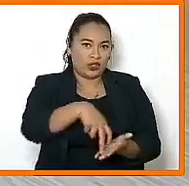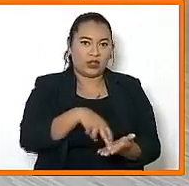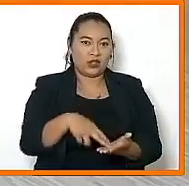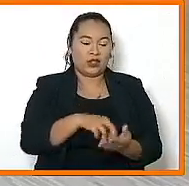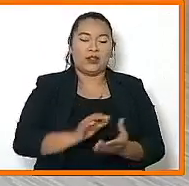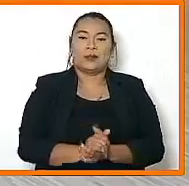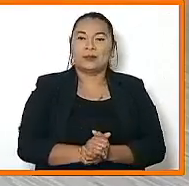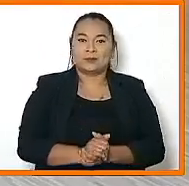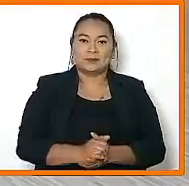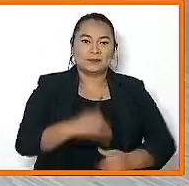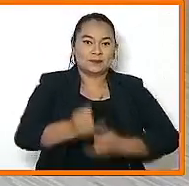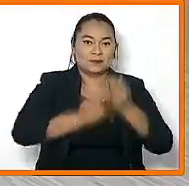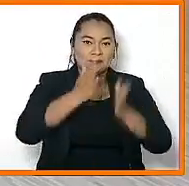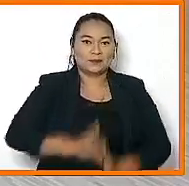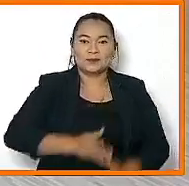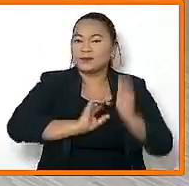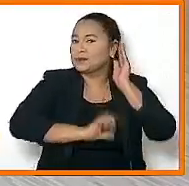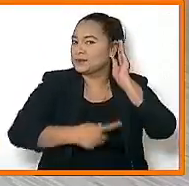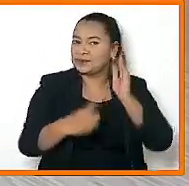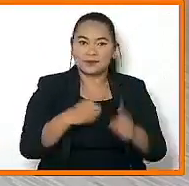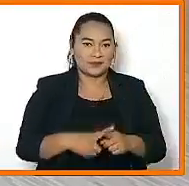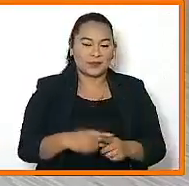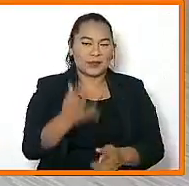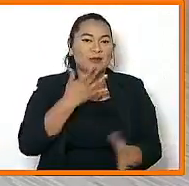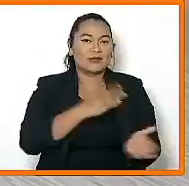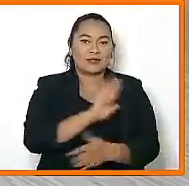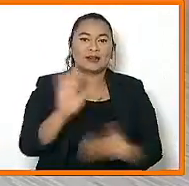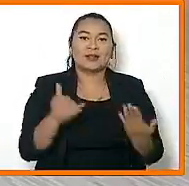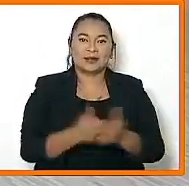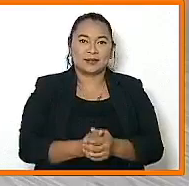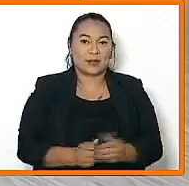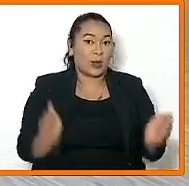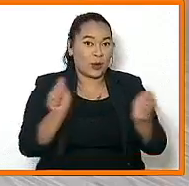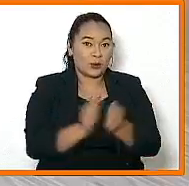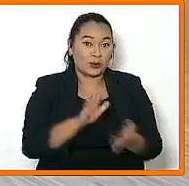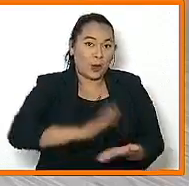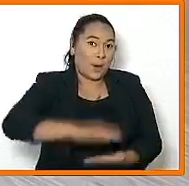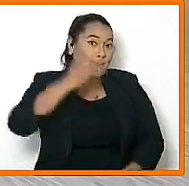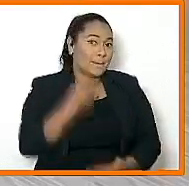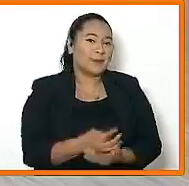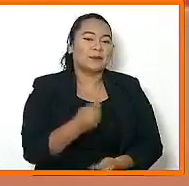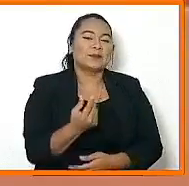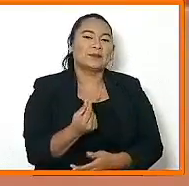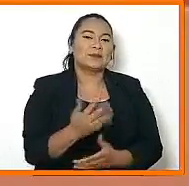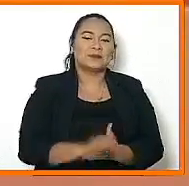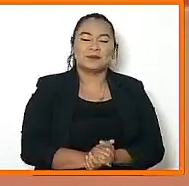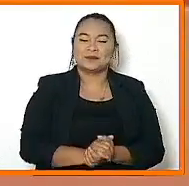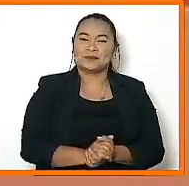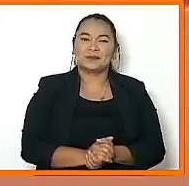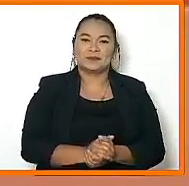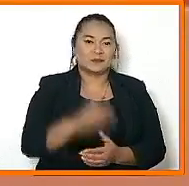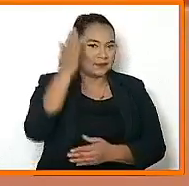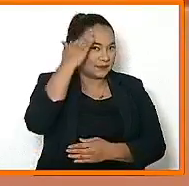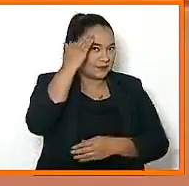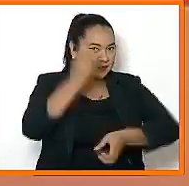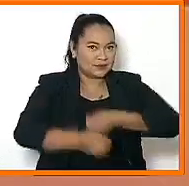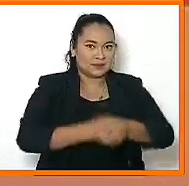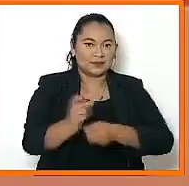estás esperando la esfera ganadora de Multi X, te deseo suerte. Acompáñame a multiplicar tu jugada. La esfera ganadora